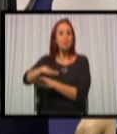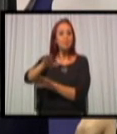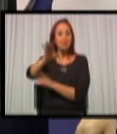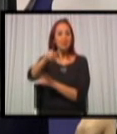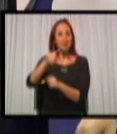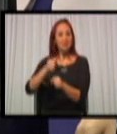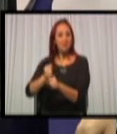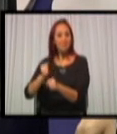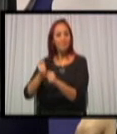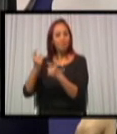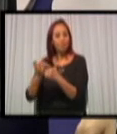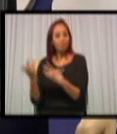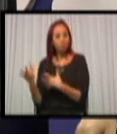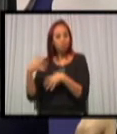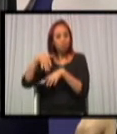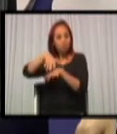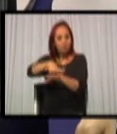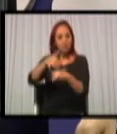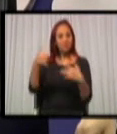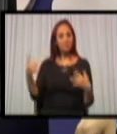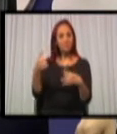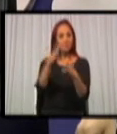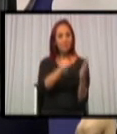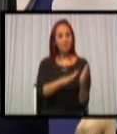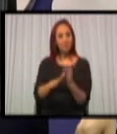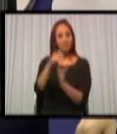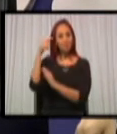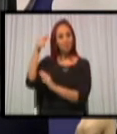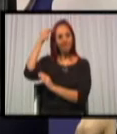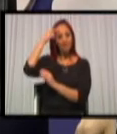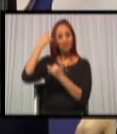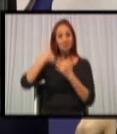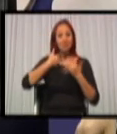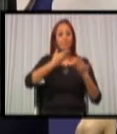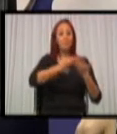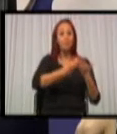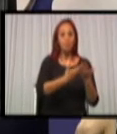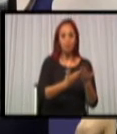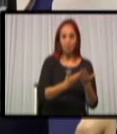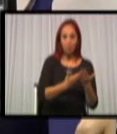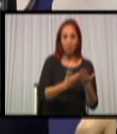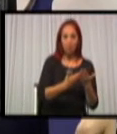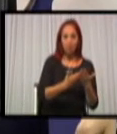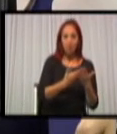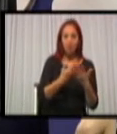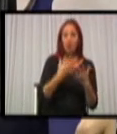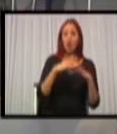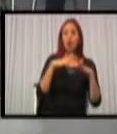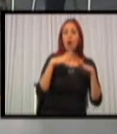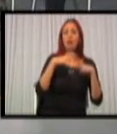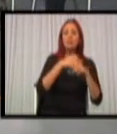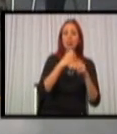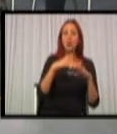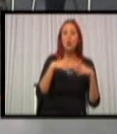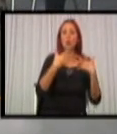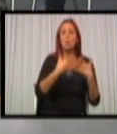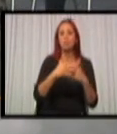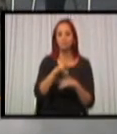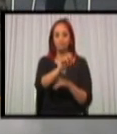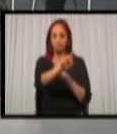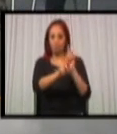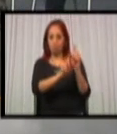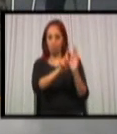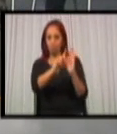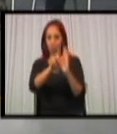trabajo complementan el plan de gobierno que están proponiendo y cómo piensan ejecutarlo. En un minuto, doña